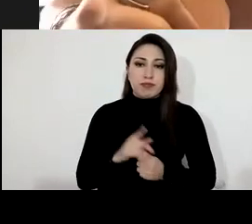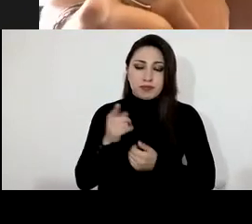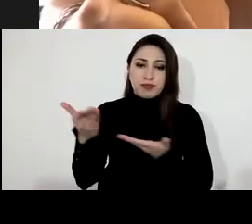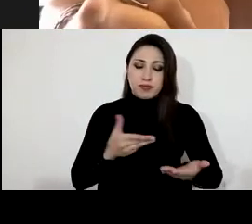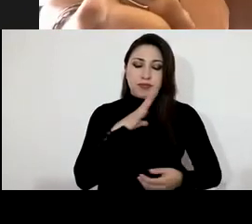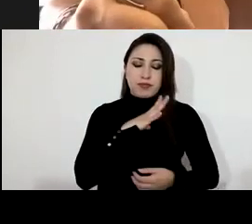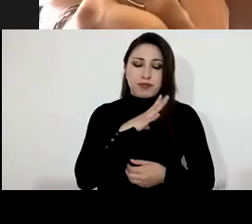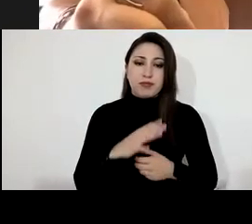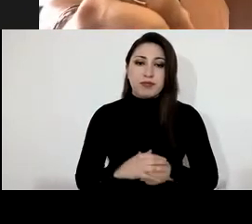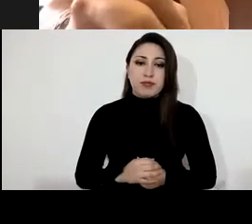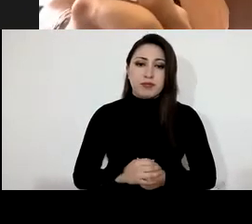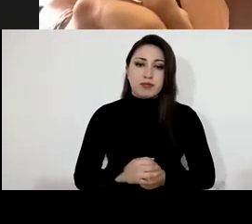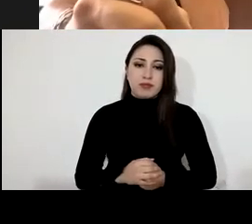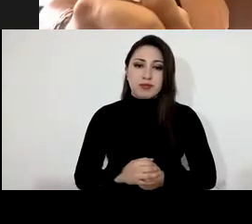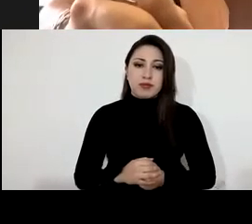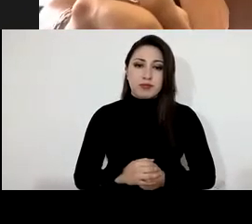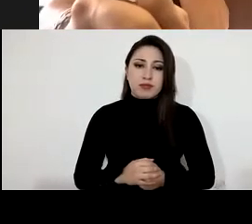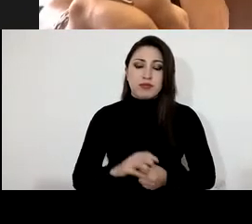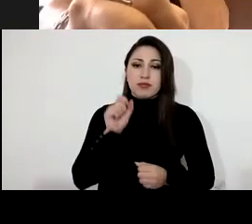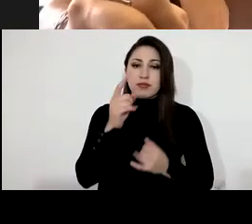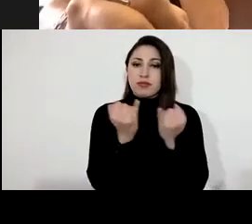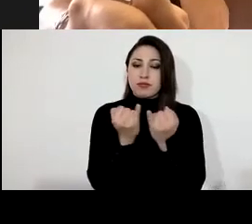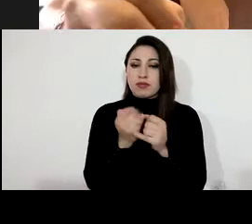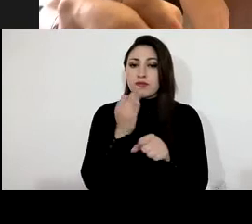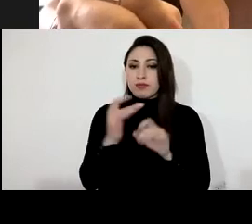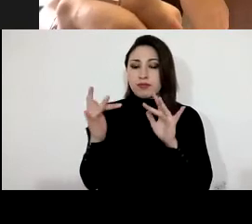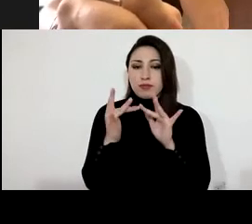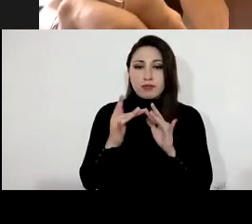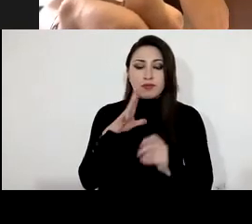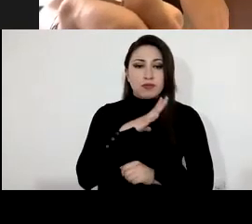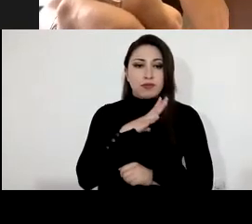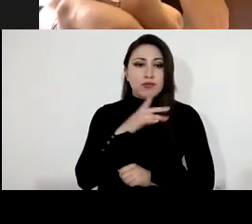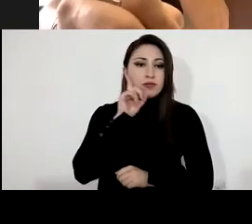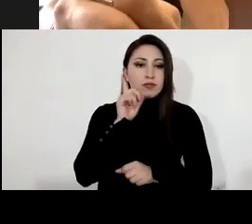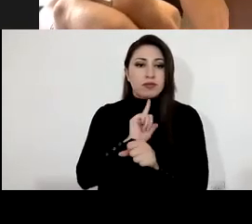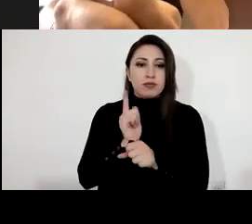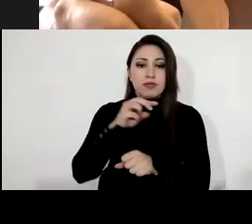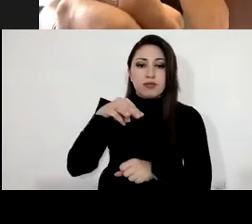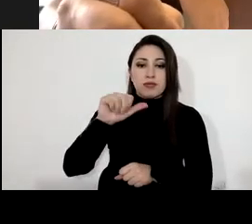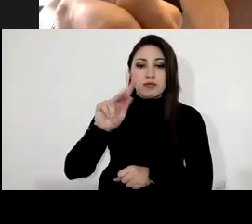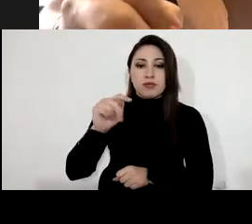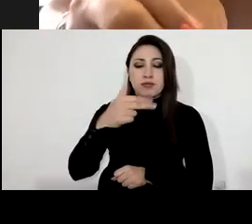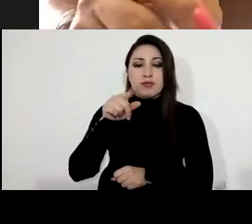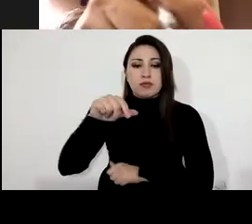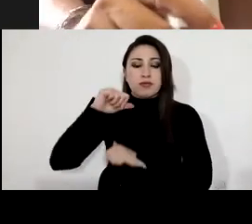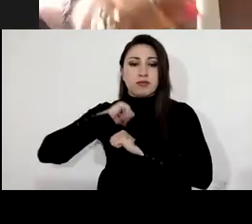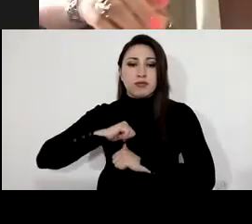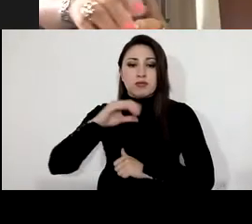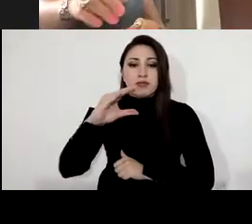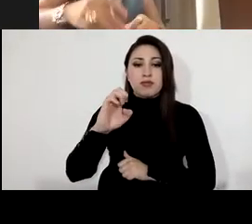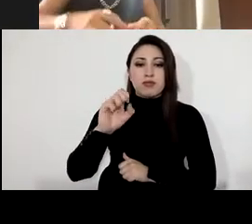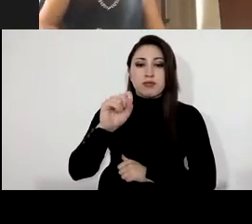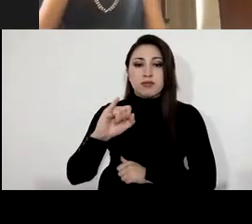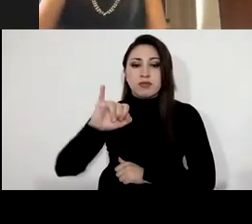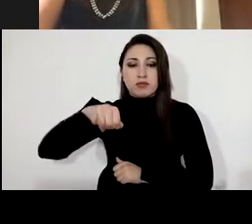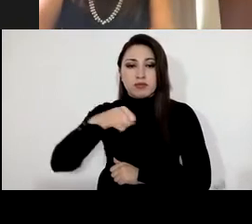Gracias. También está en este momento la conexión de la licenciada Marta Juárez Pérez, titular del Centro de Estudios Legislativos para la